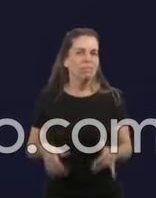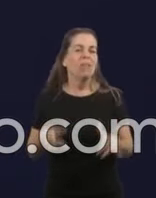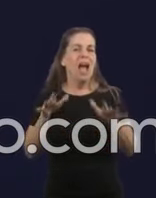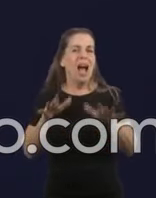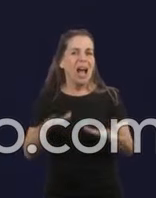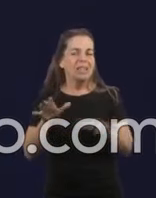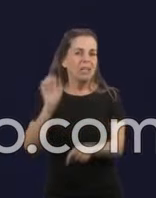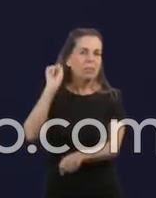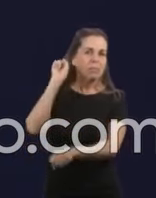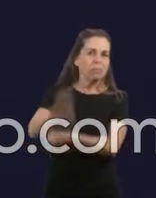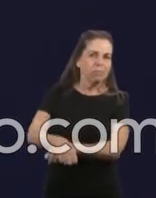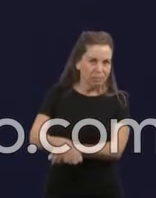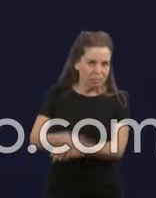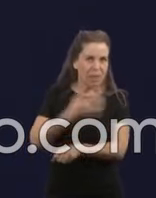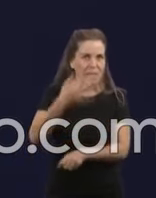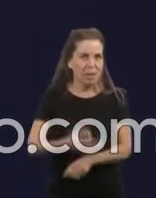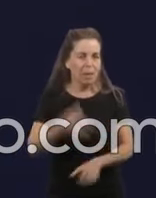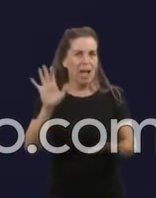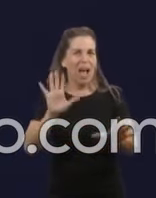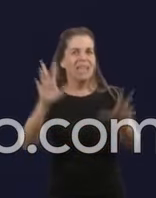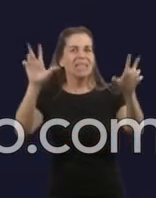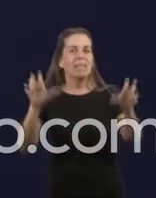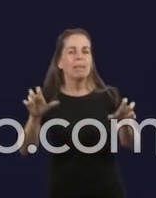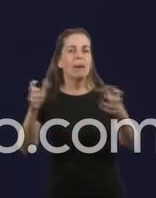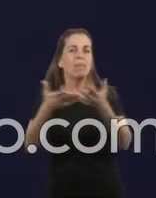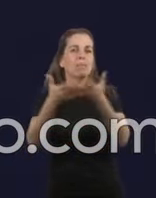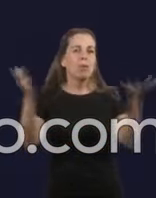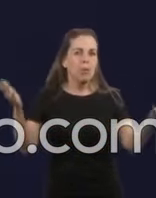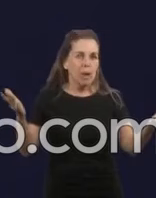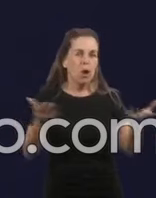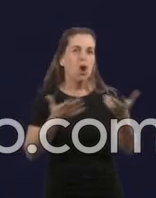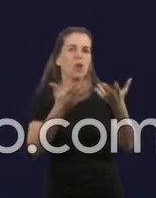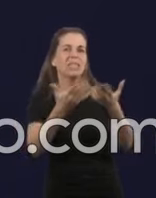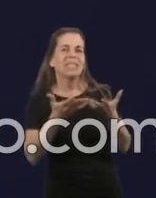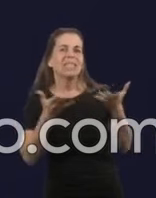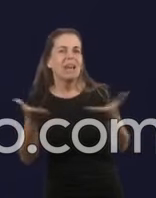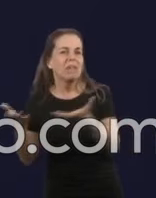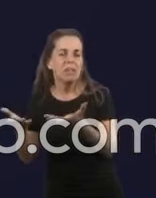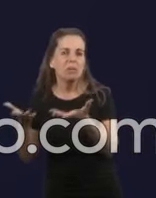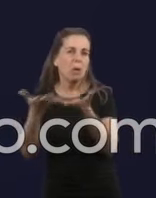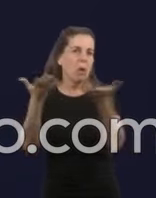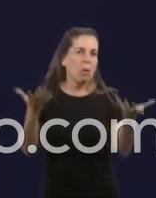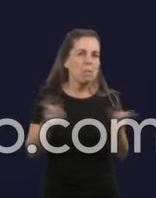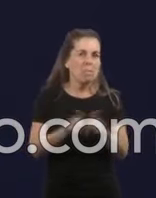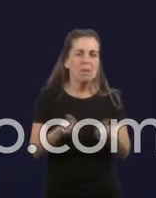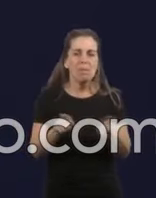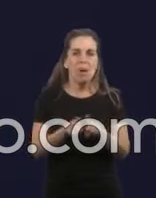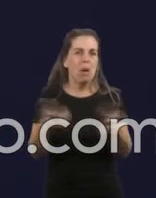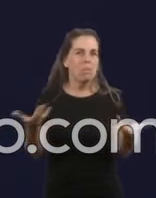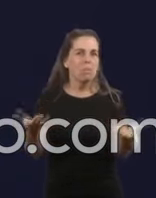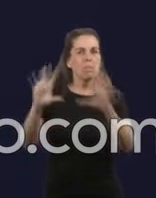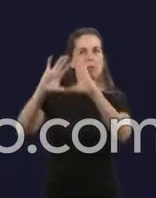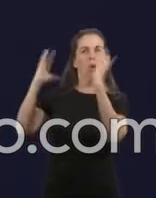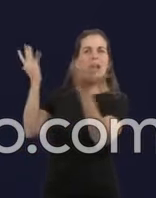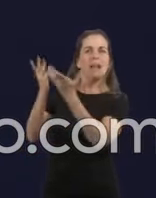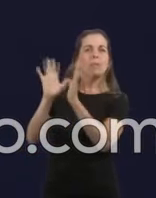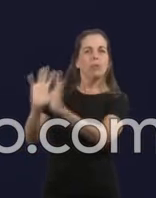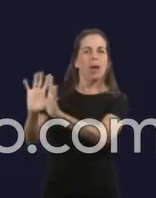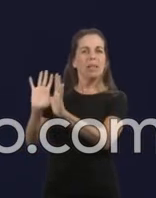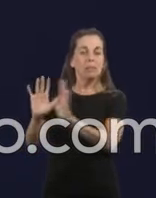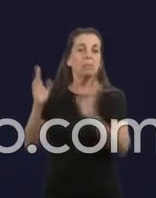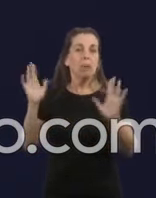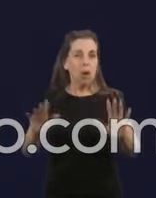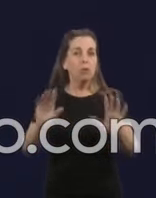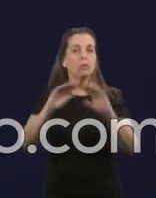desatención de la cosa pública Y de lo que el mundo fue por un lado y hoy 190